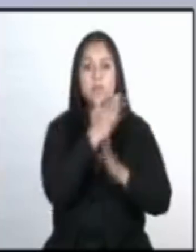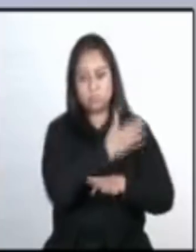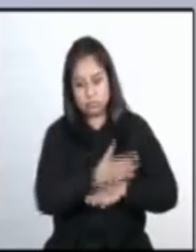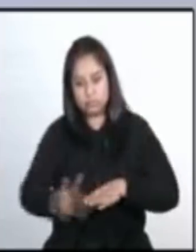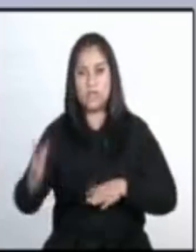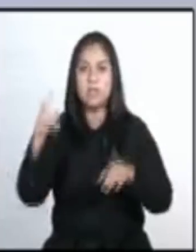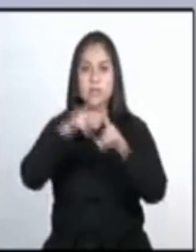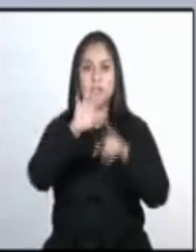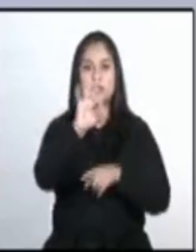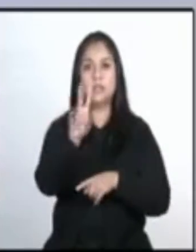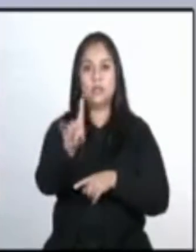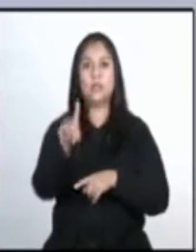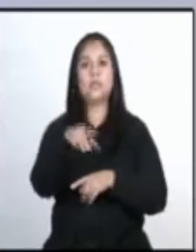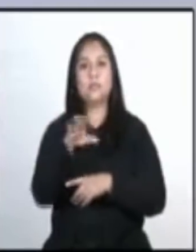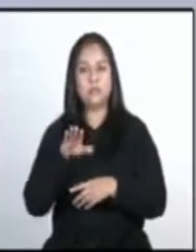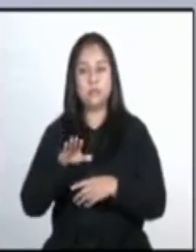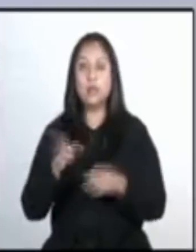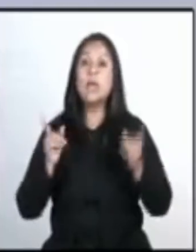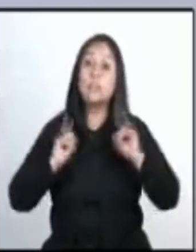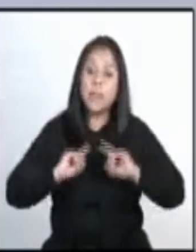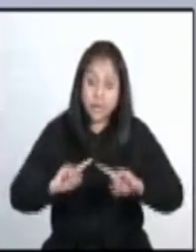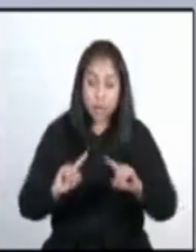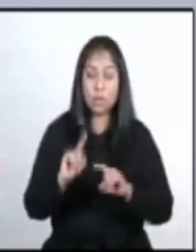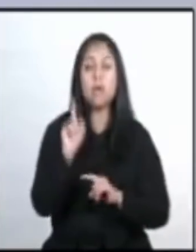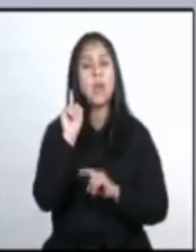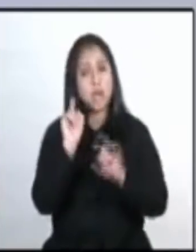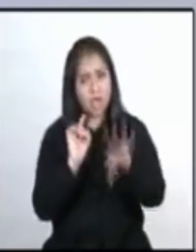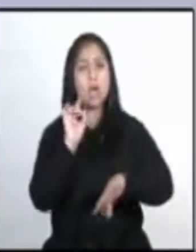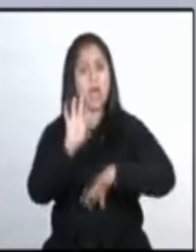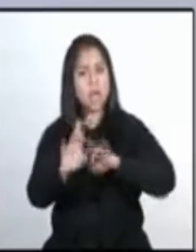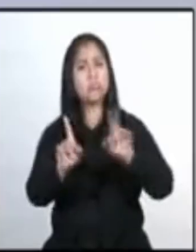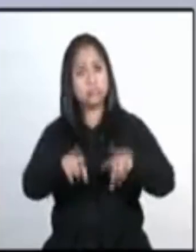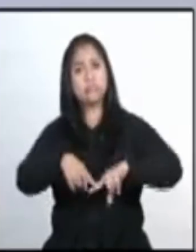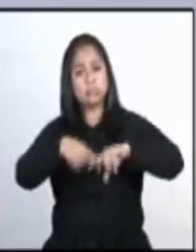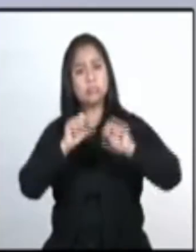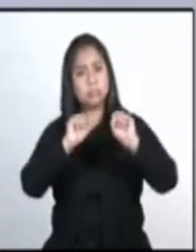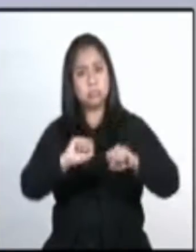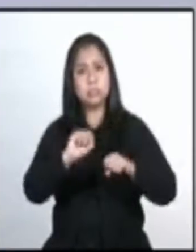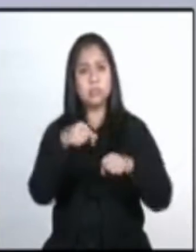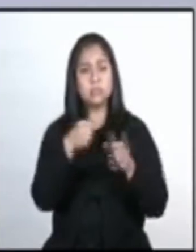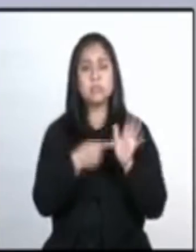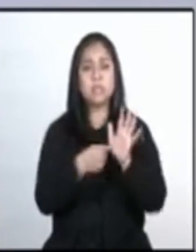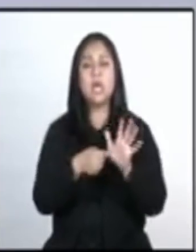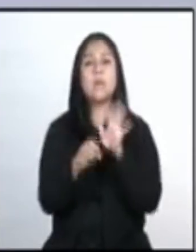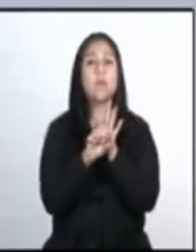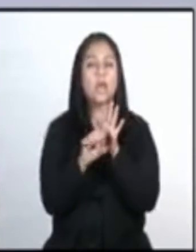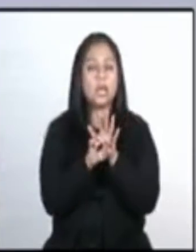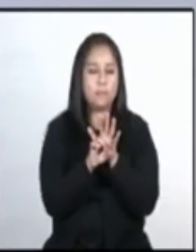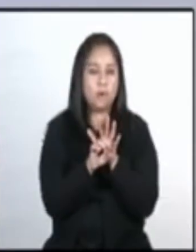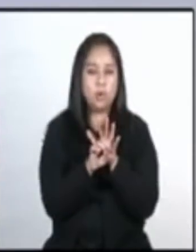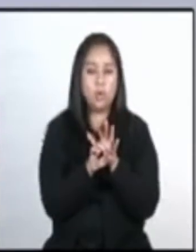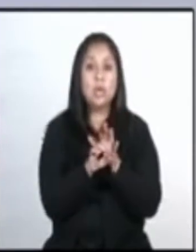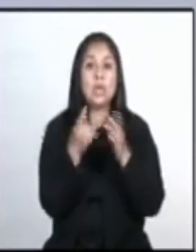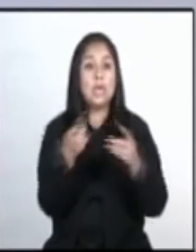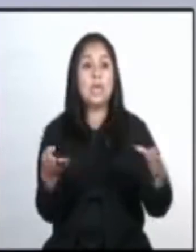estas medidas. Pero sin embargo, hay excepciones a estas prohibiciones. Primero, se exceptúa del